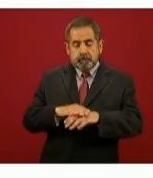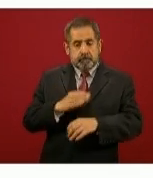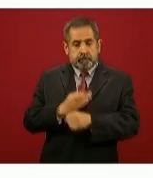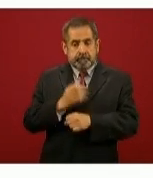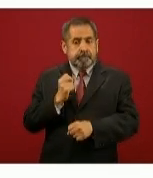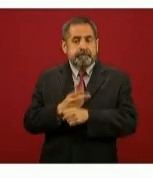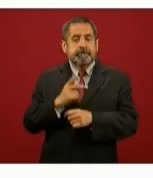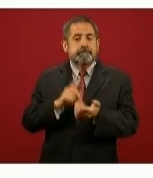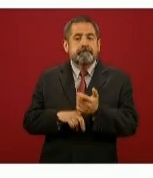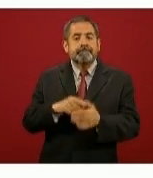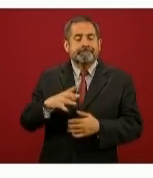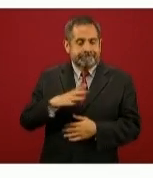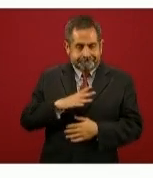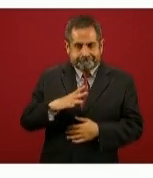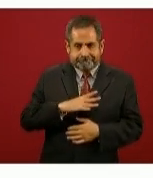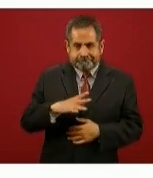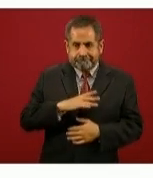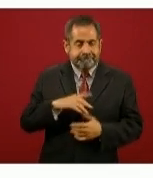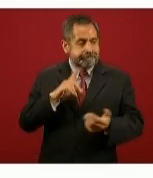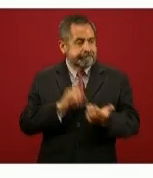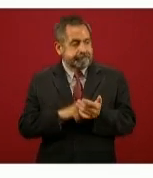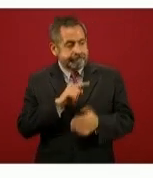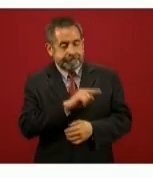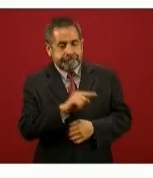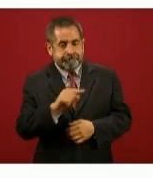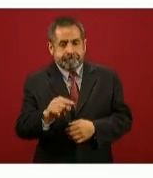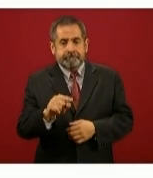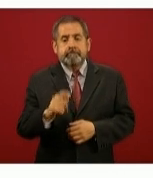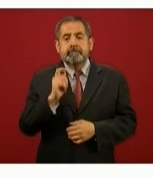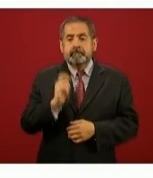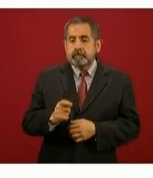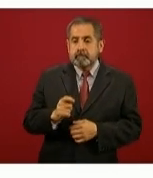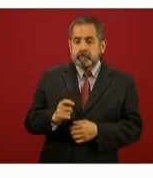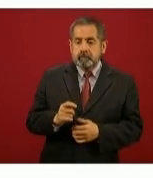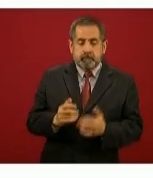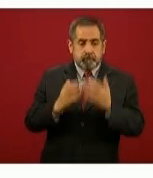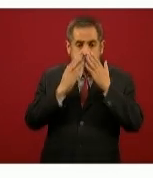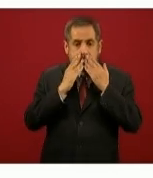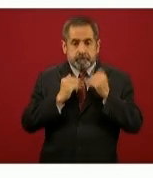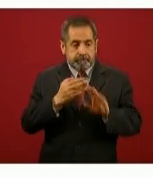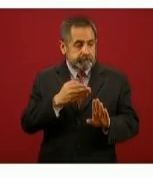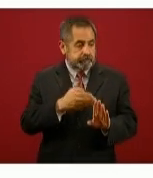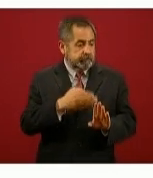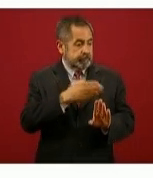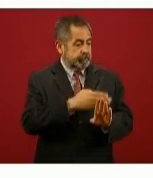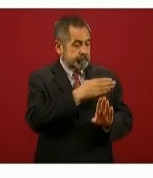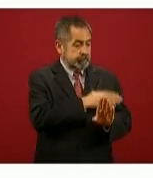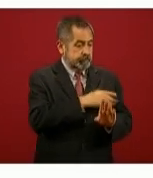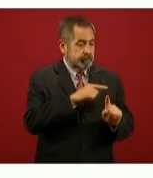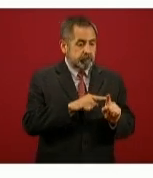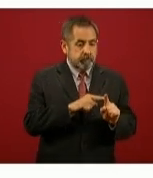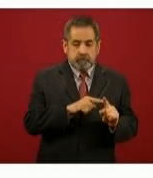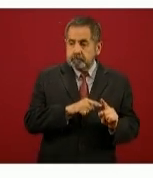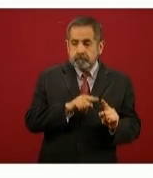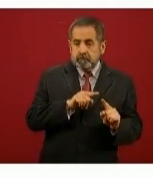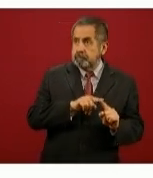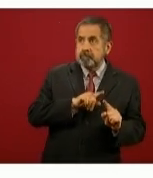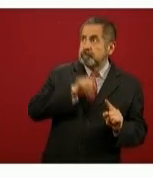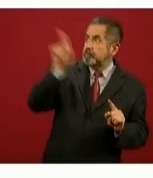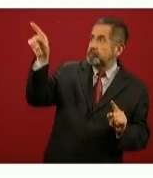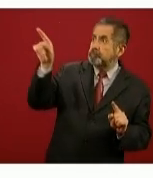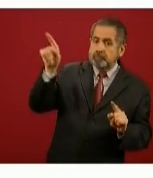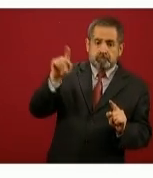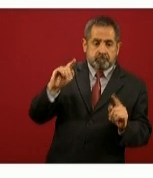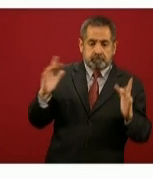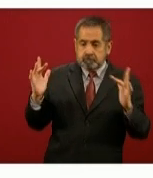temprana es la existencia de casos en donde no existe un antecedente de contacto ni con